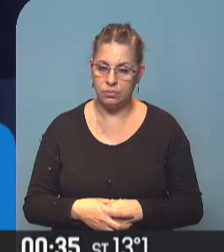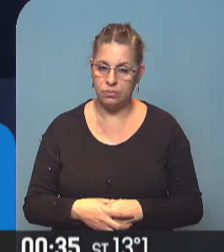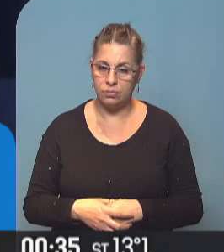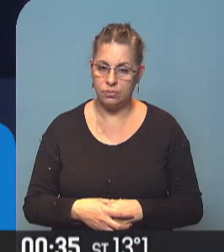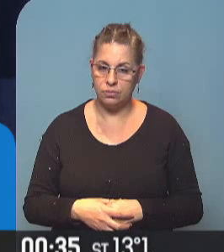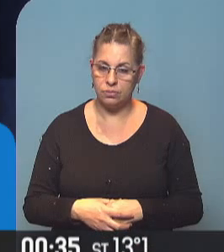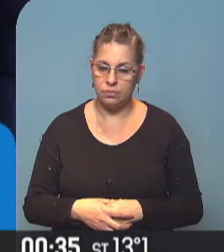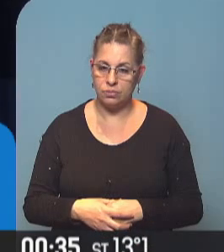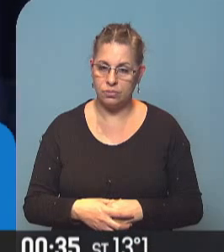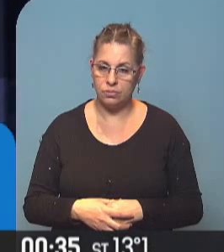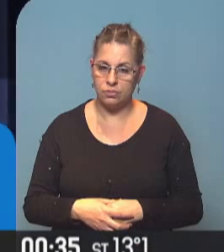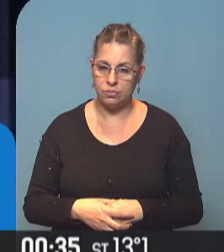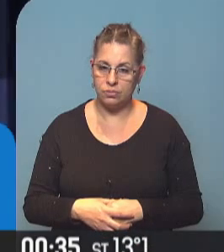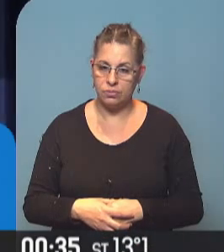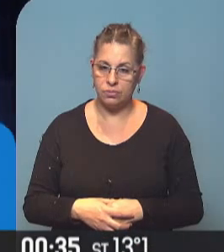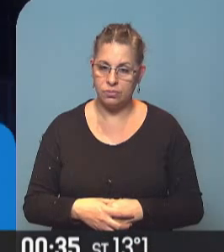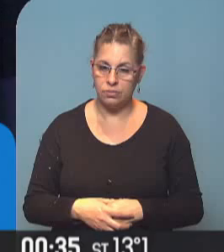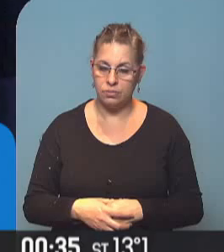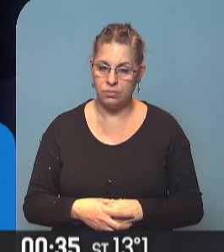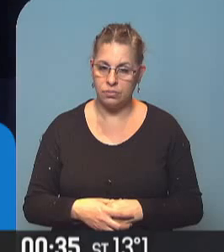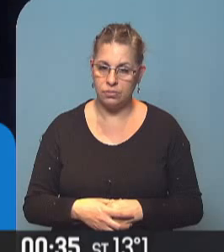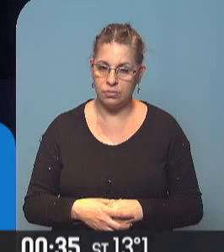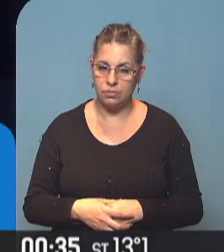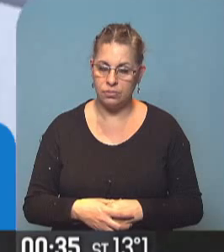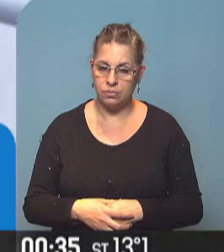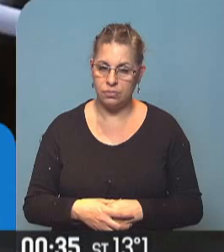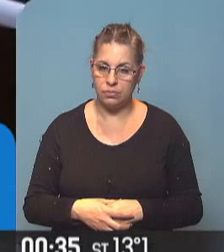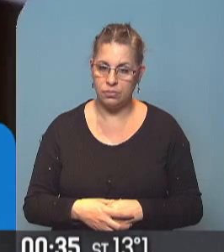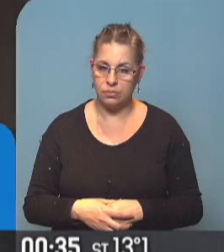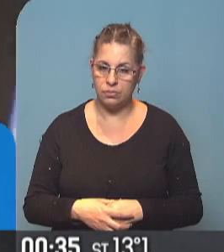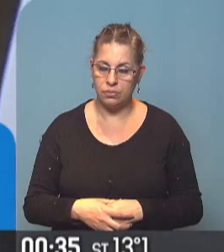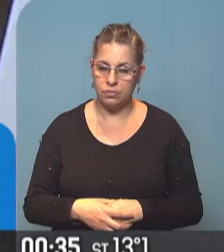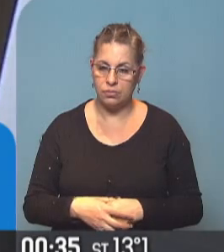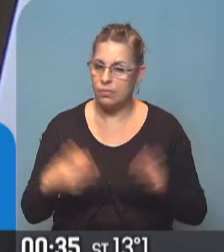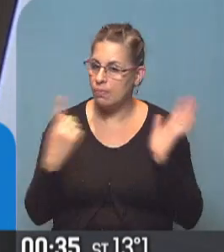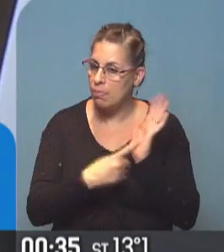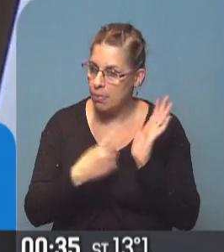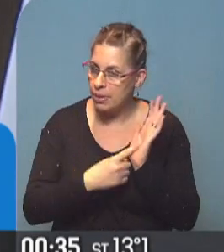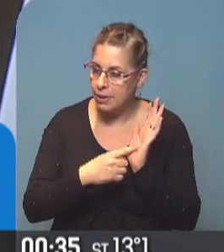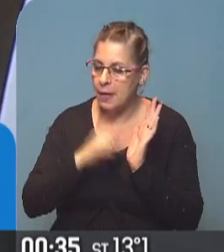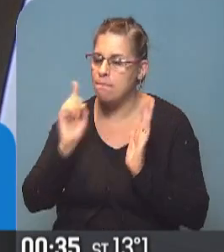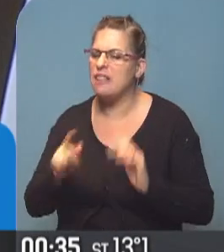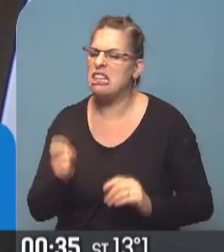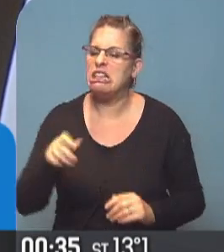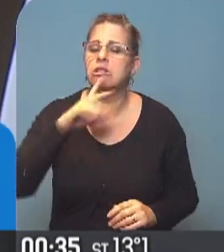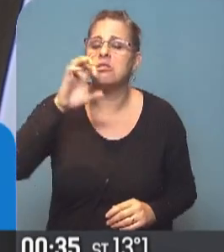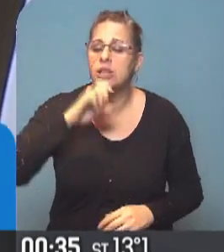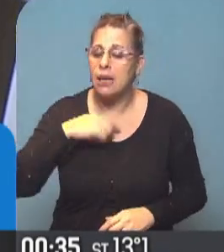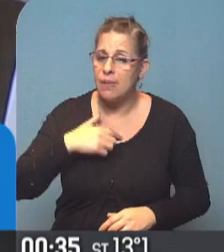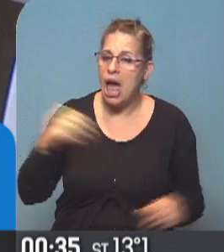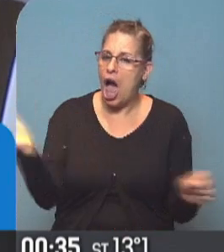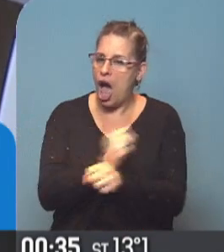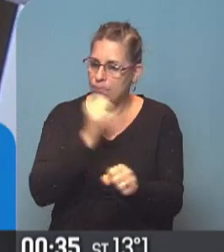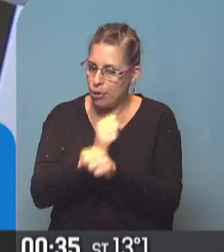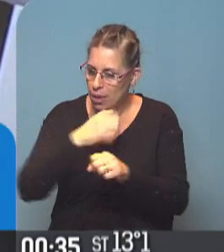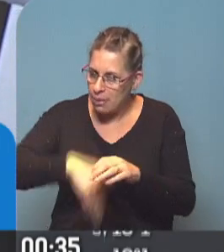to 800,000 mostly adult illegal aliens. La medida dispuesta por Donald Trump será efectiva recién dentro